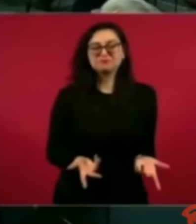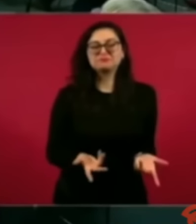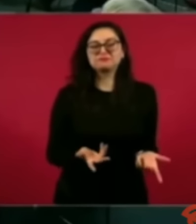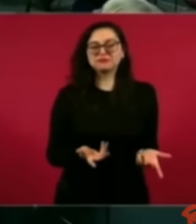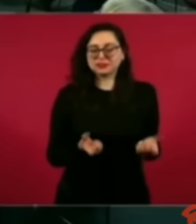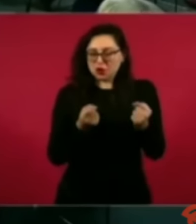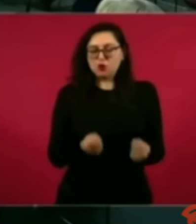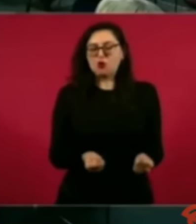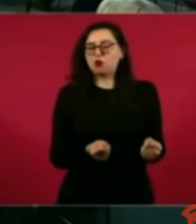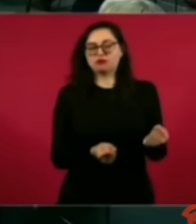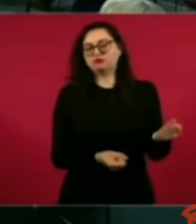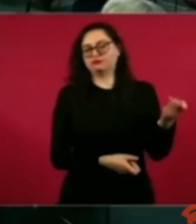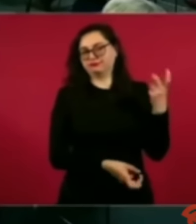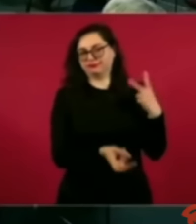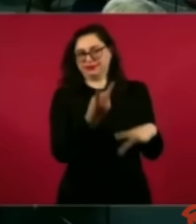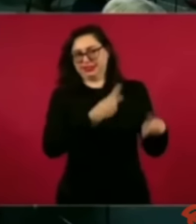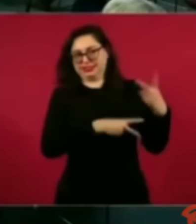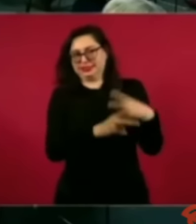ir.